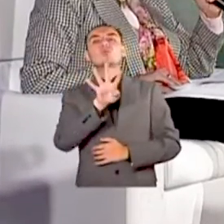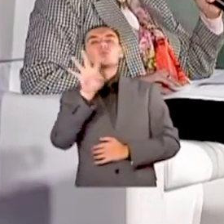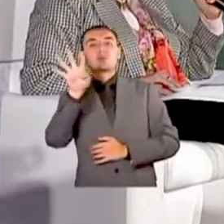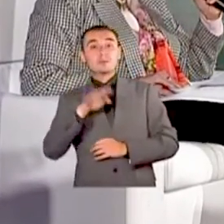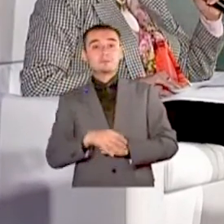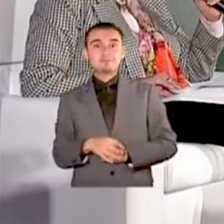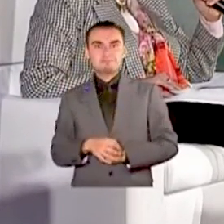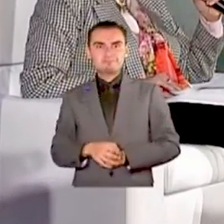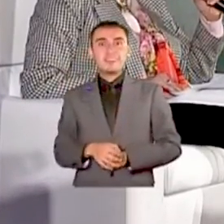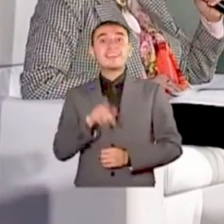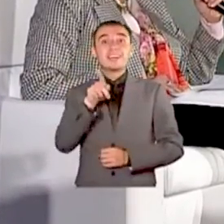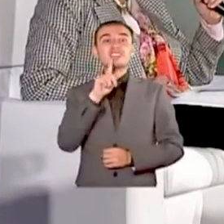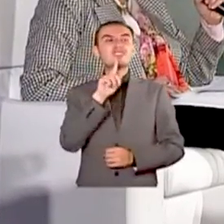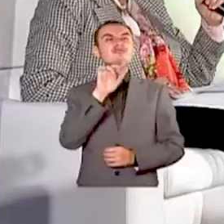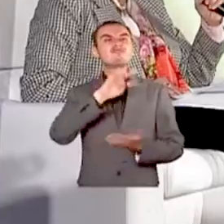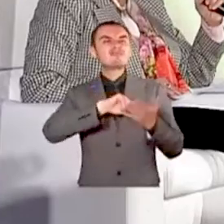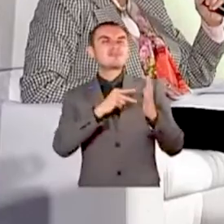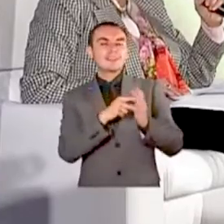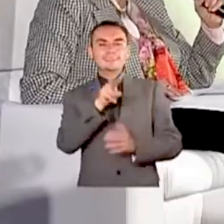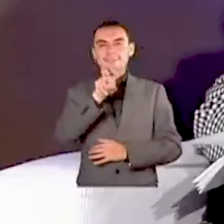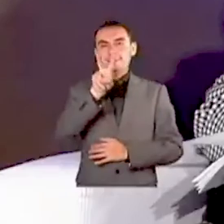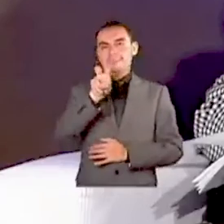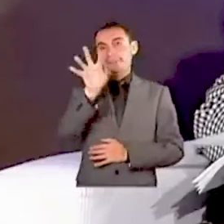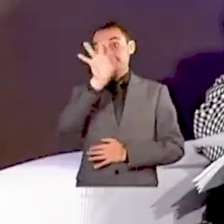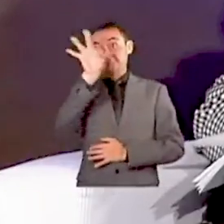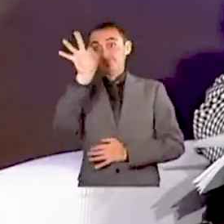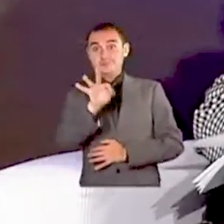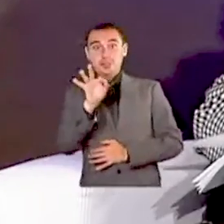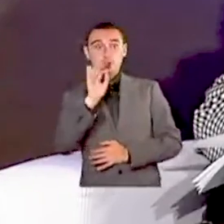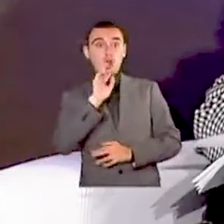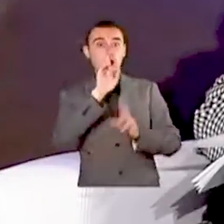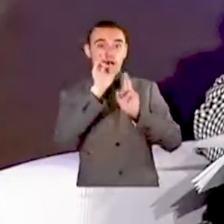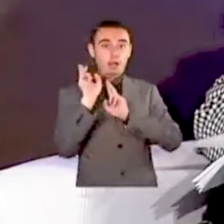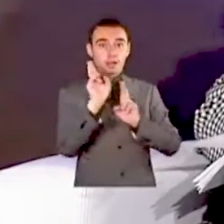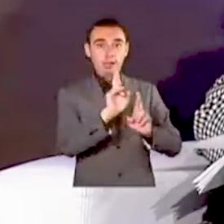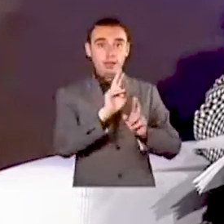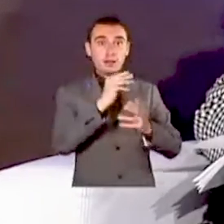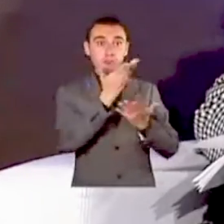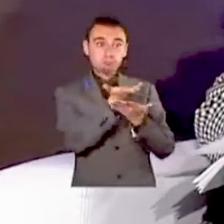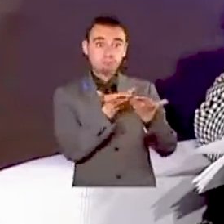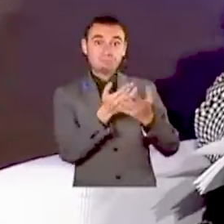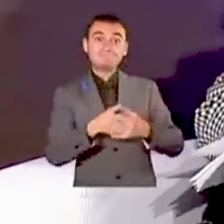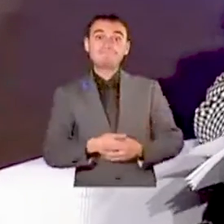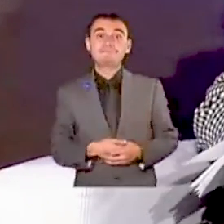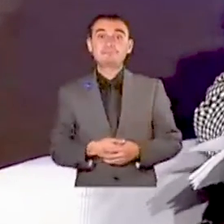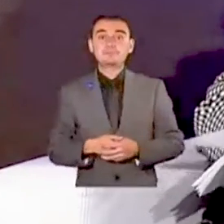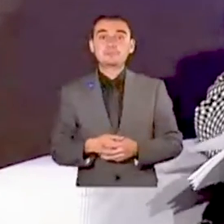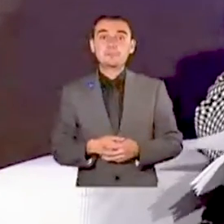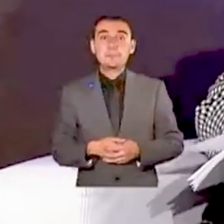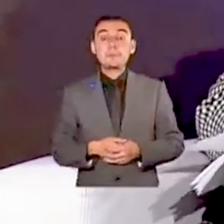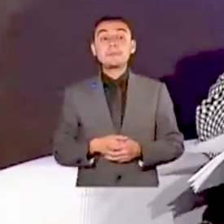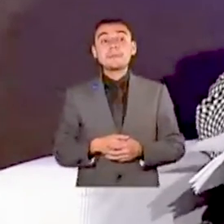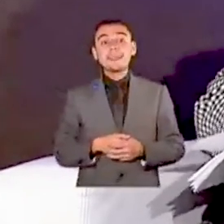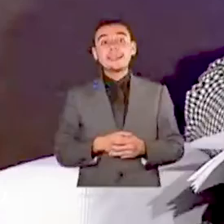4.244, lo cual constituye el 77% de las solicitudes que nos llegaron. Las